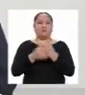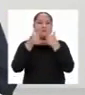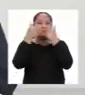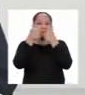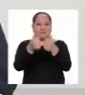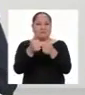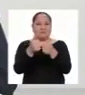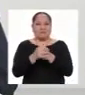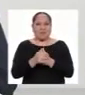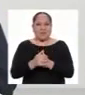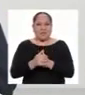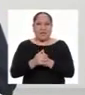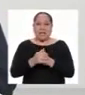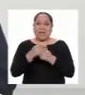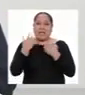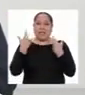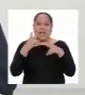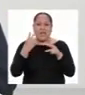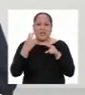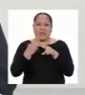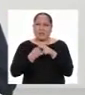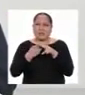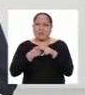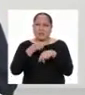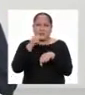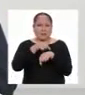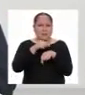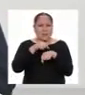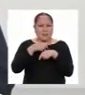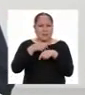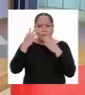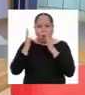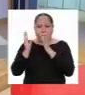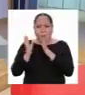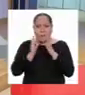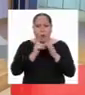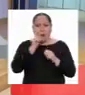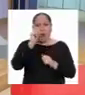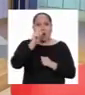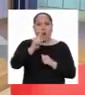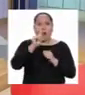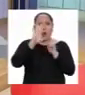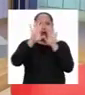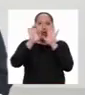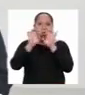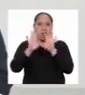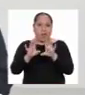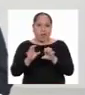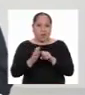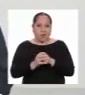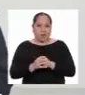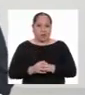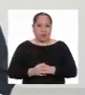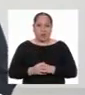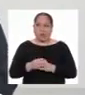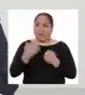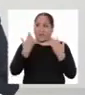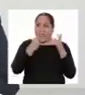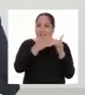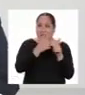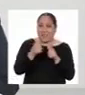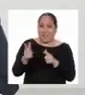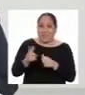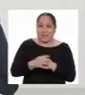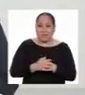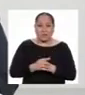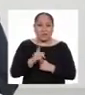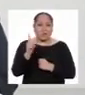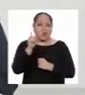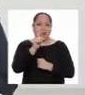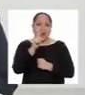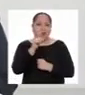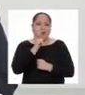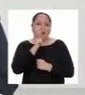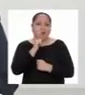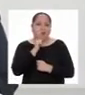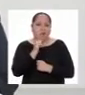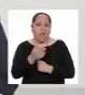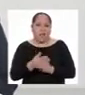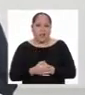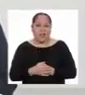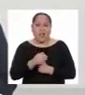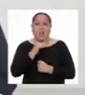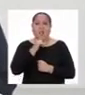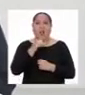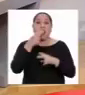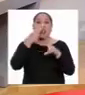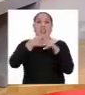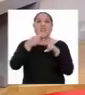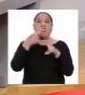Genial. En un ratito hemos elaborado una encuesta. ¿Entonces ya estamos? Aún no, Yanira. Falta el